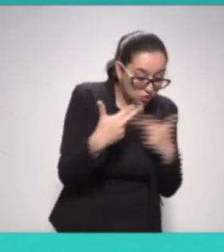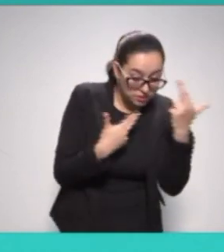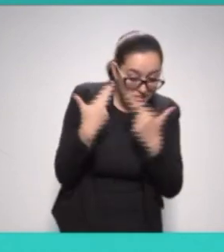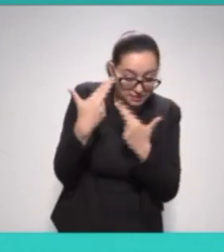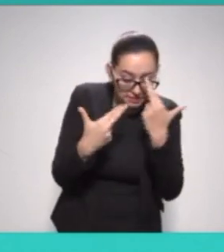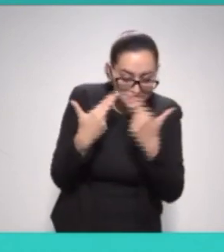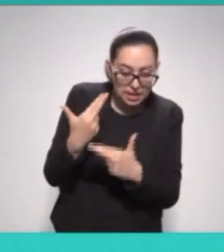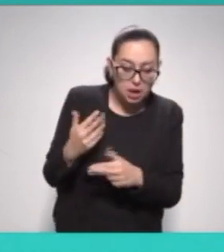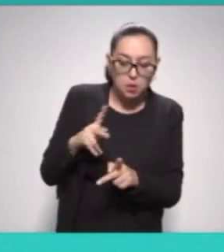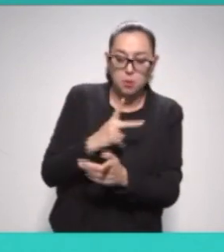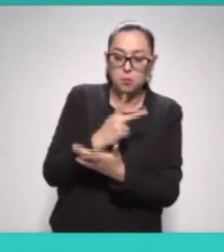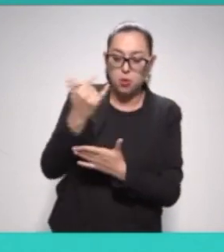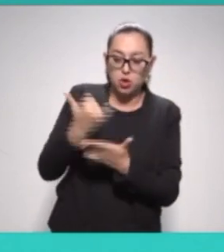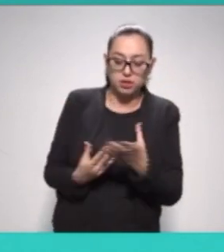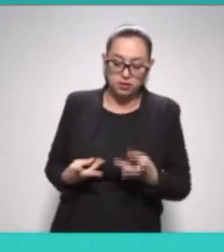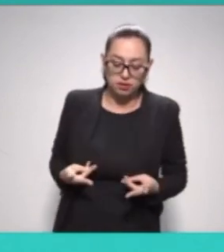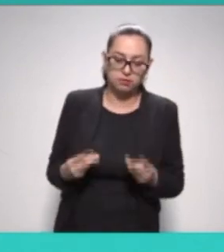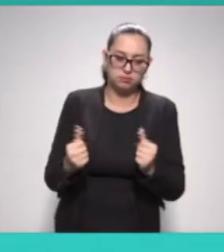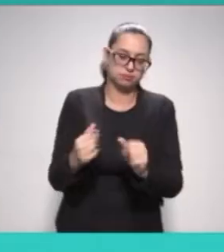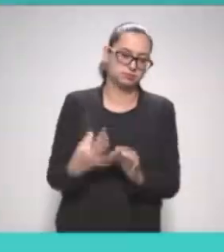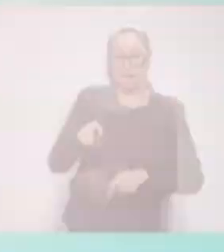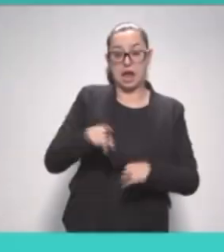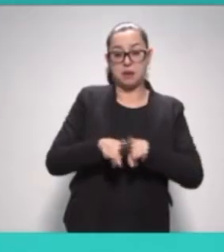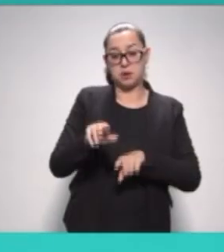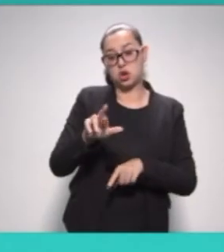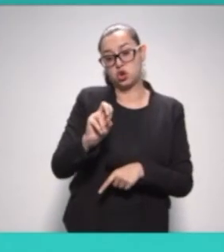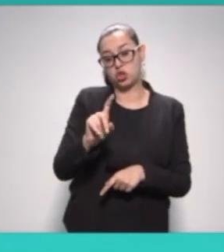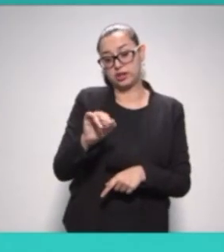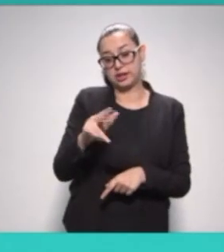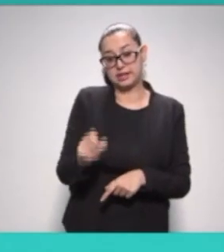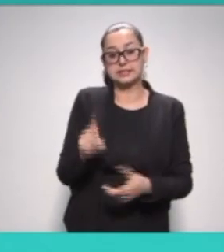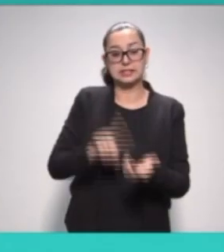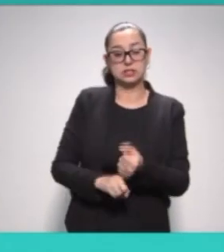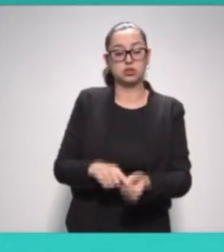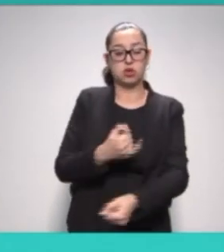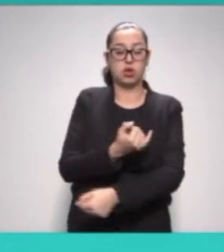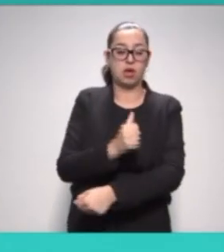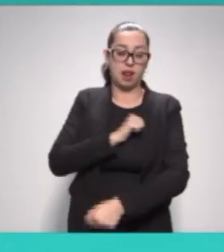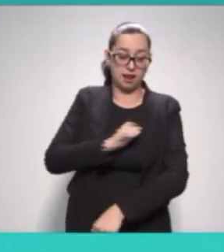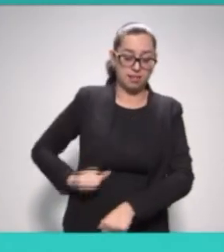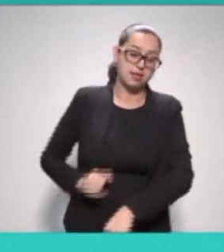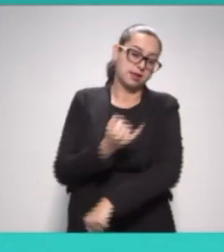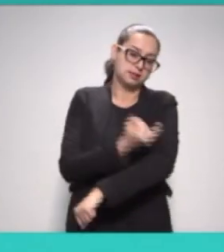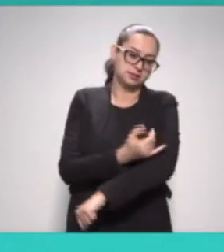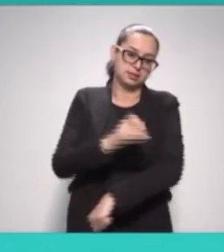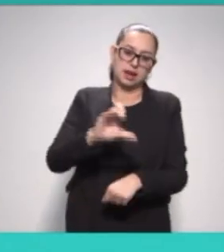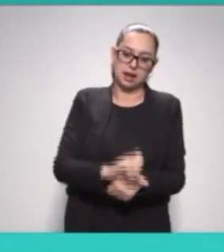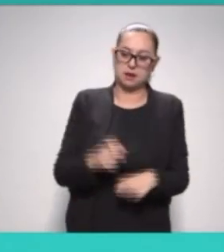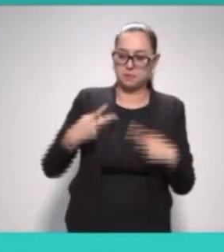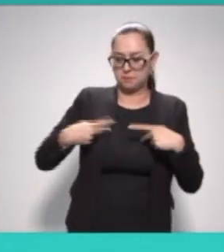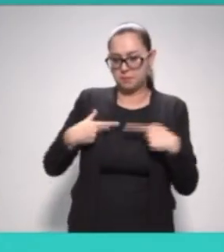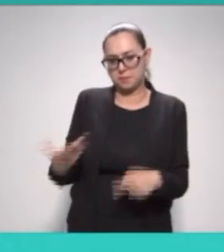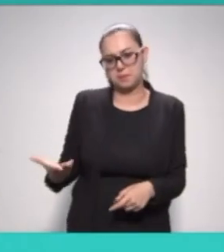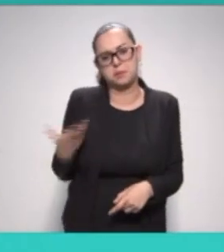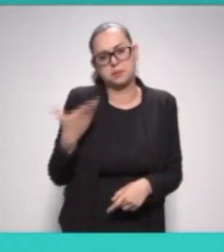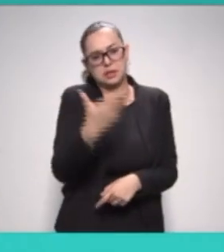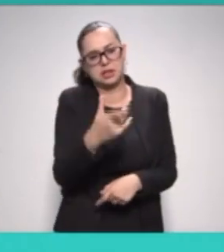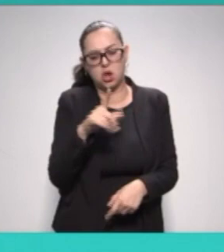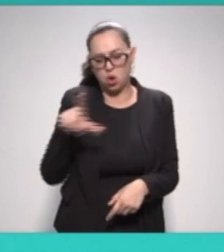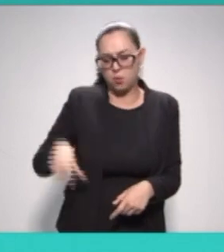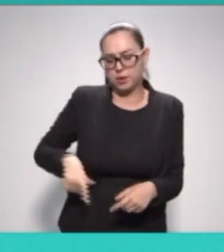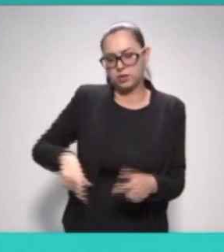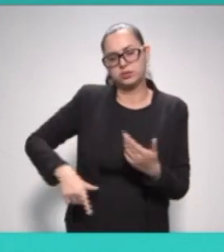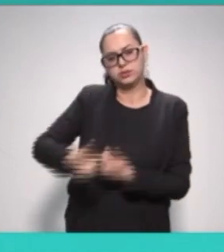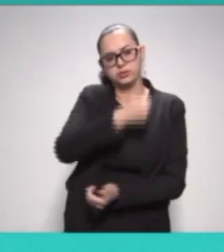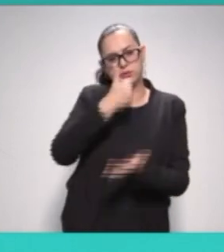de los proyectos de inversión que haya remitido en una solicitud de acceso o un particular requirió conocer esos datos a partir de la fecha